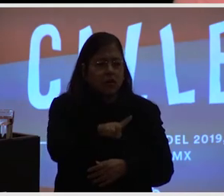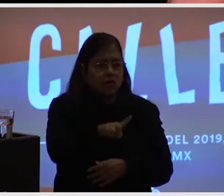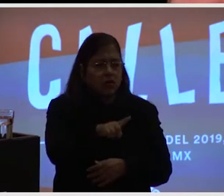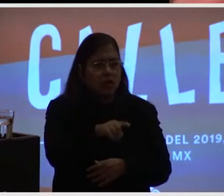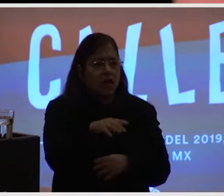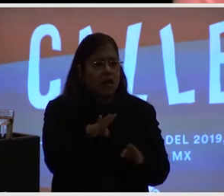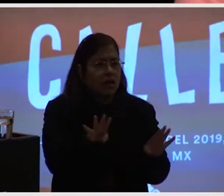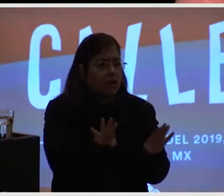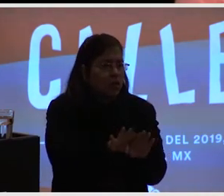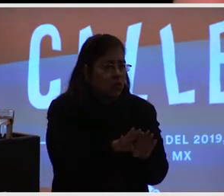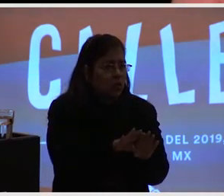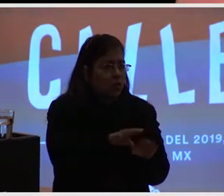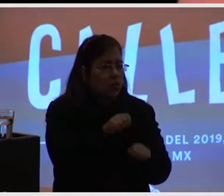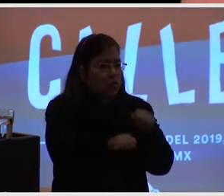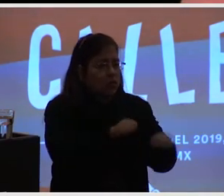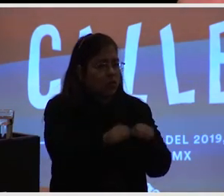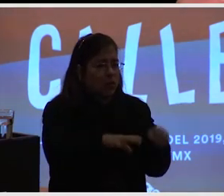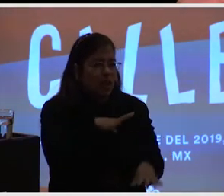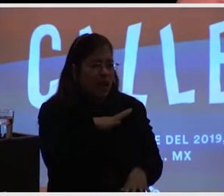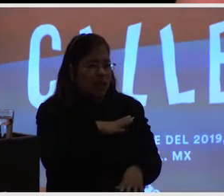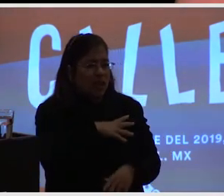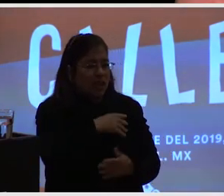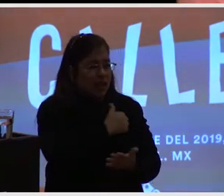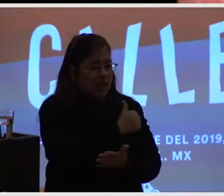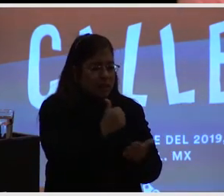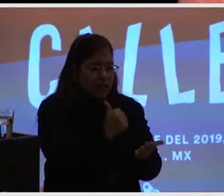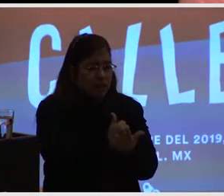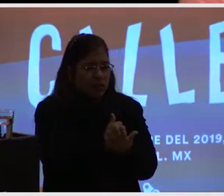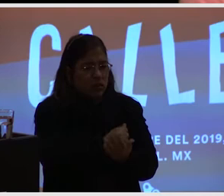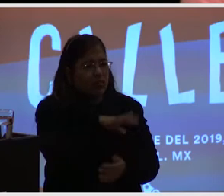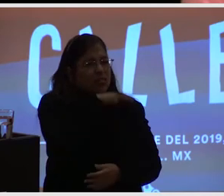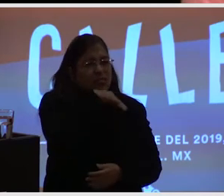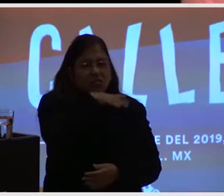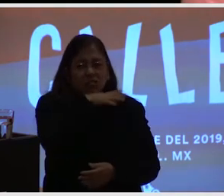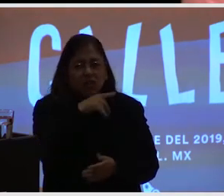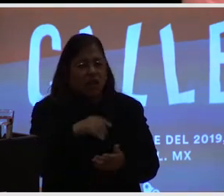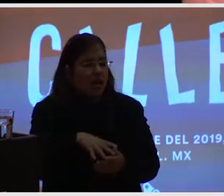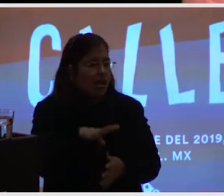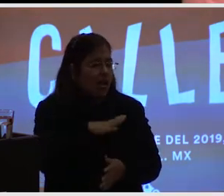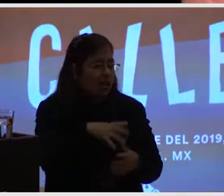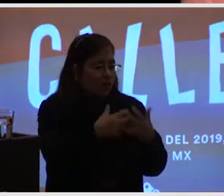hablar del tema de la contaminación en la ciudad la falta de espacios para la movilidad no motorizada